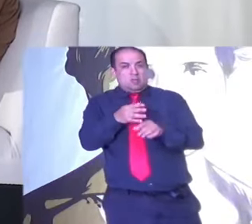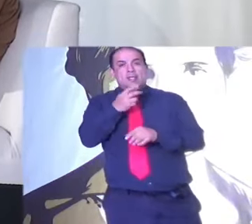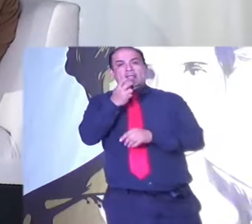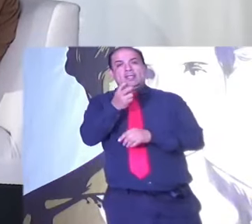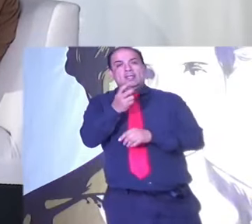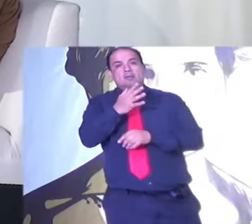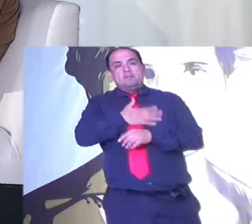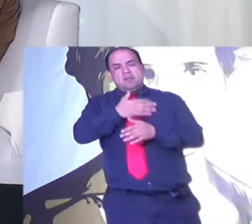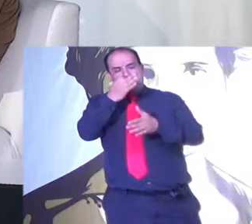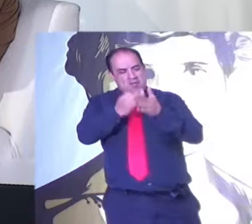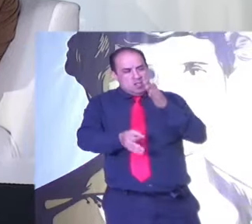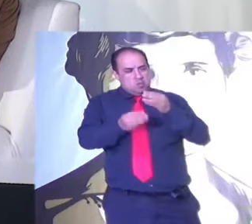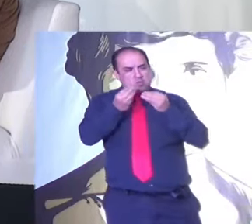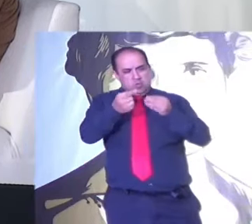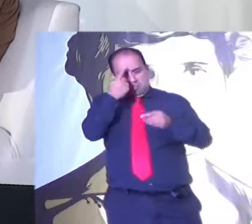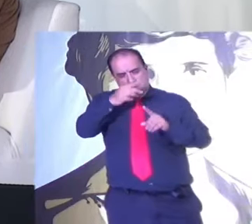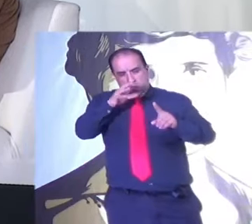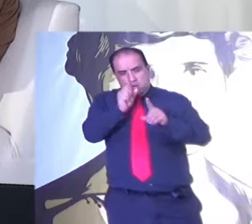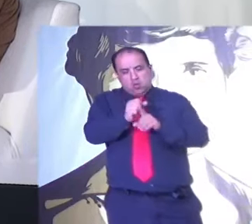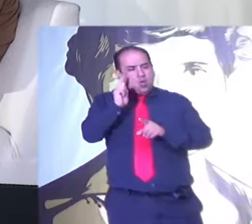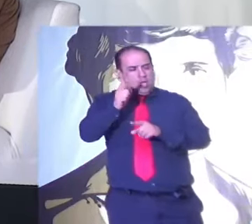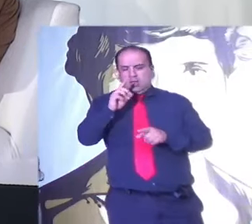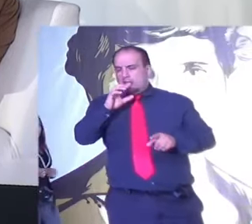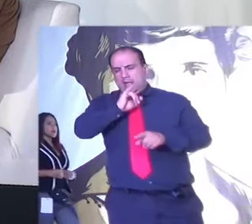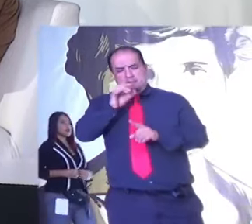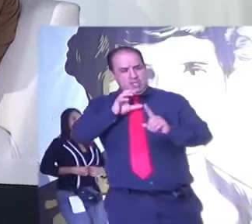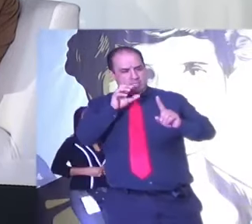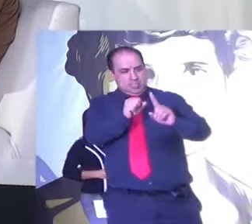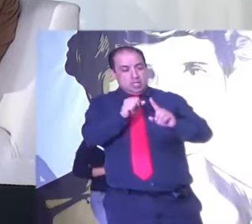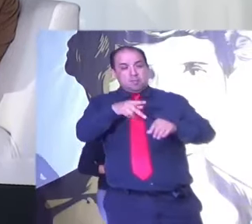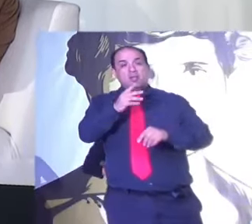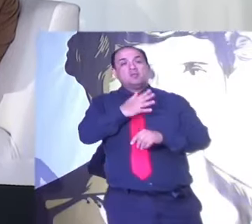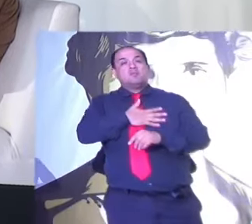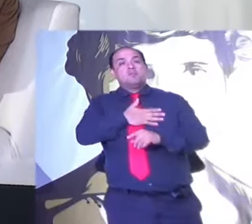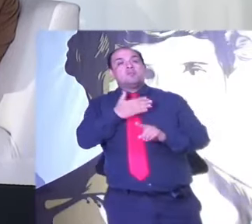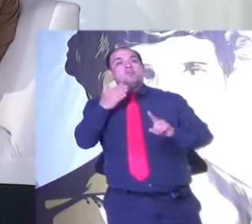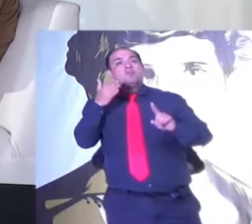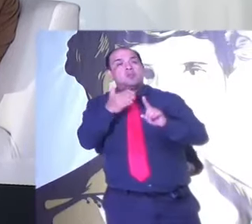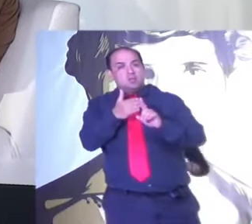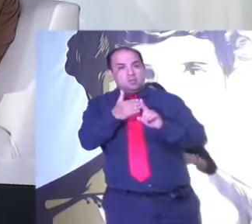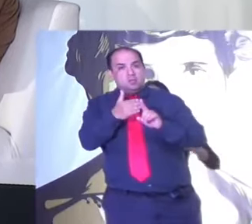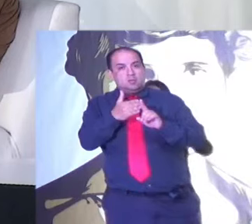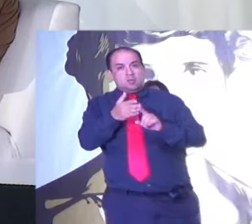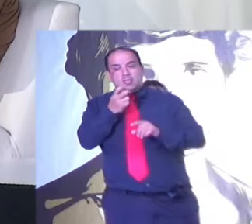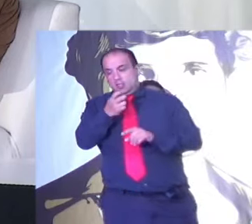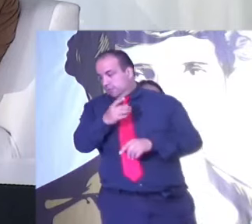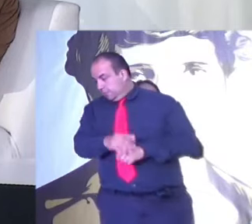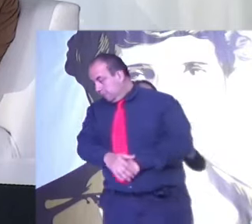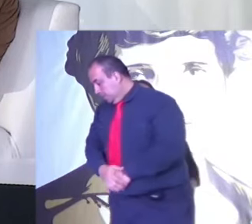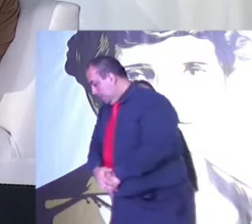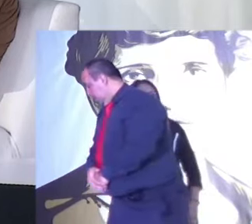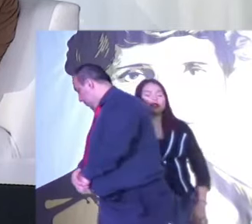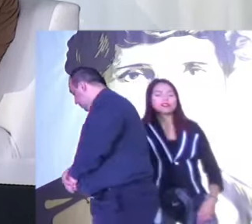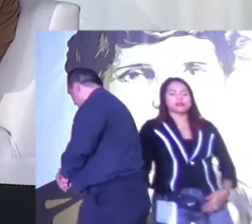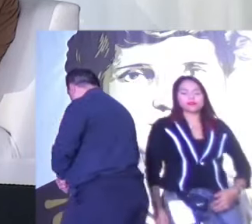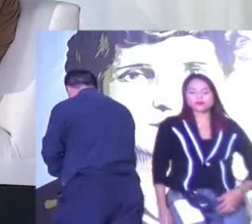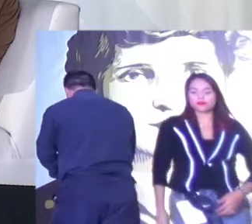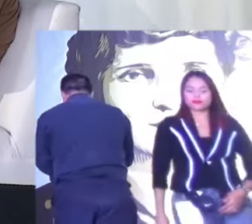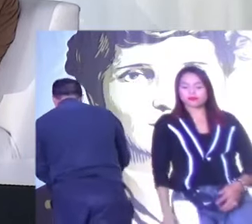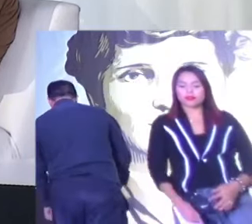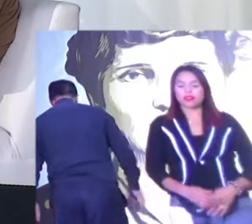me falta muchísimo para eso y a lo mejor nunca llegue, pero eso es como siempre es mi meta, eso es a donde le estoy tirando. Y me